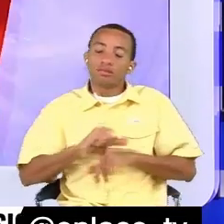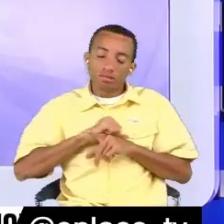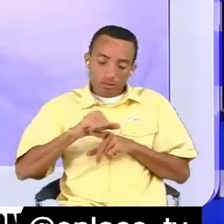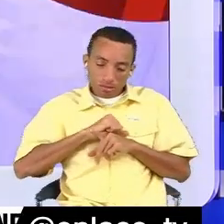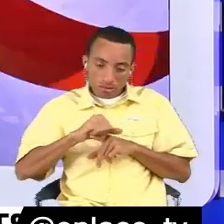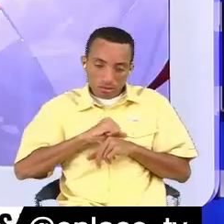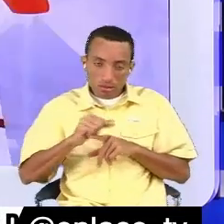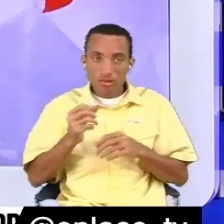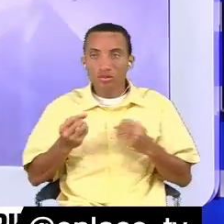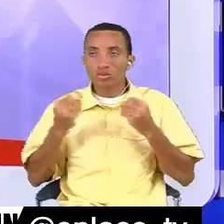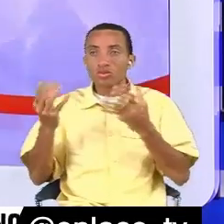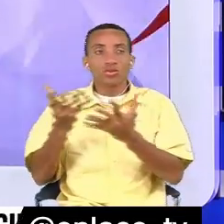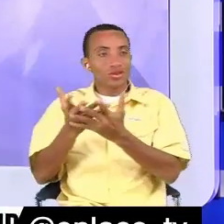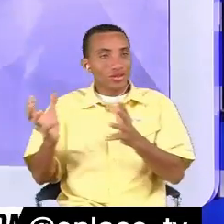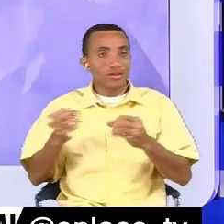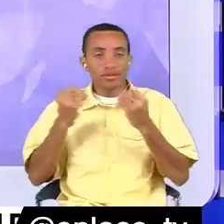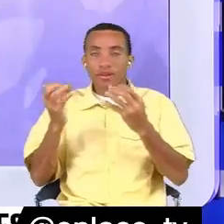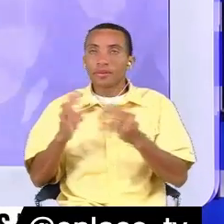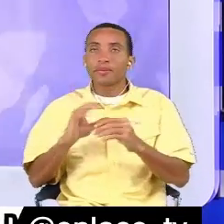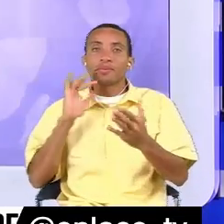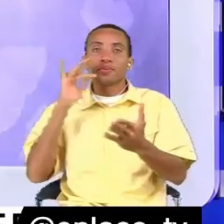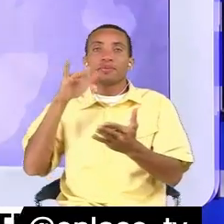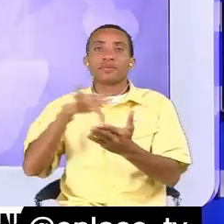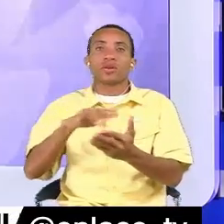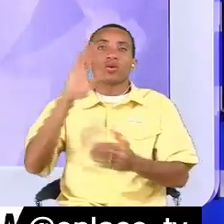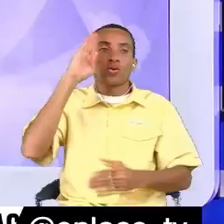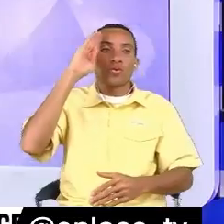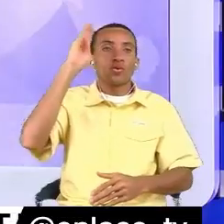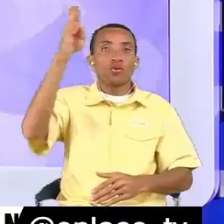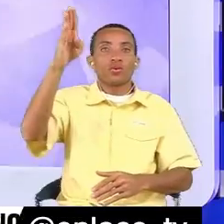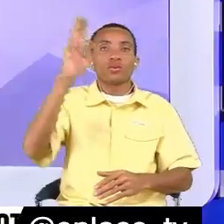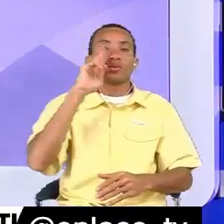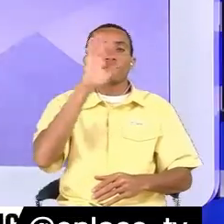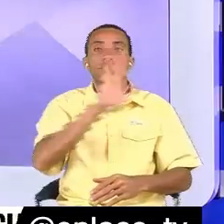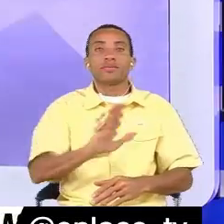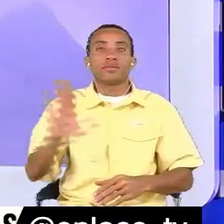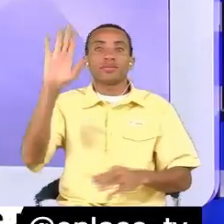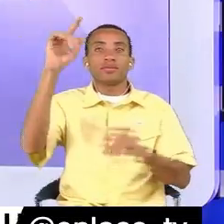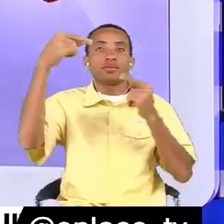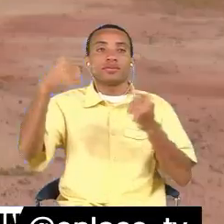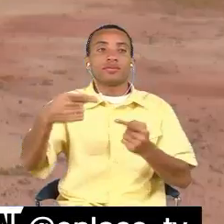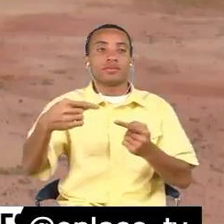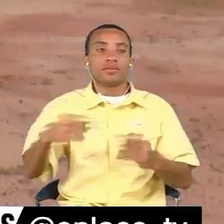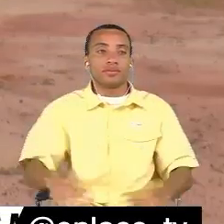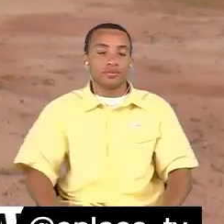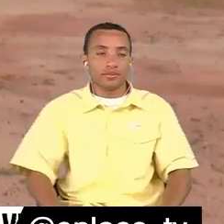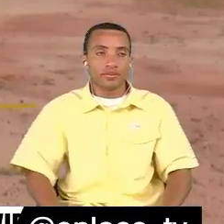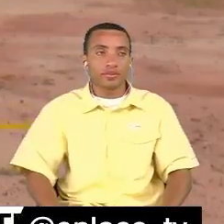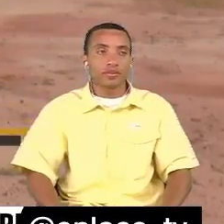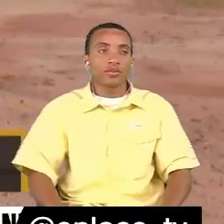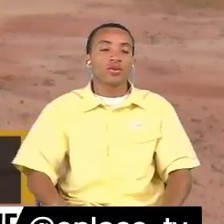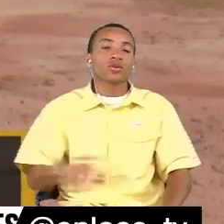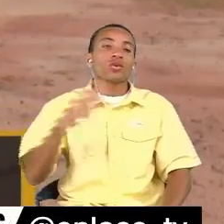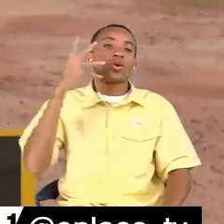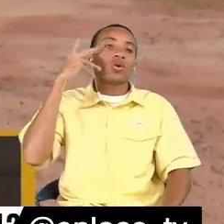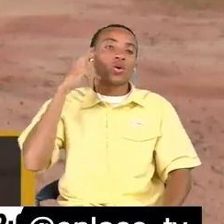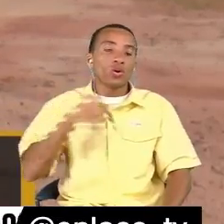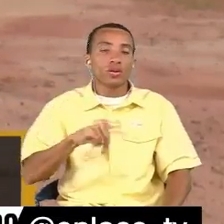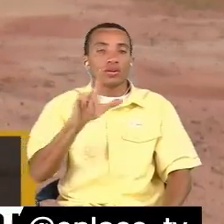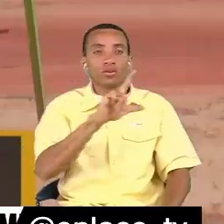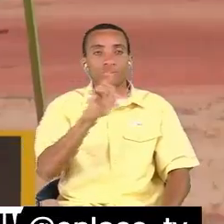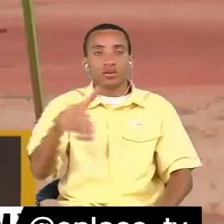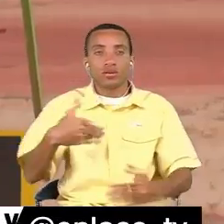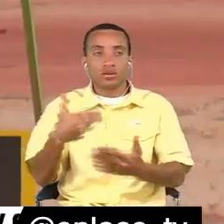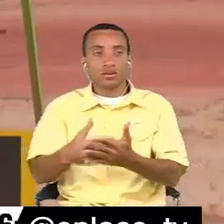recibe dotación para participar a futuro en eventos nacionales. Diariamente de lunes a sábado entre las 8 y